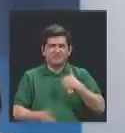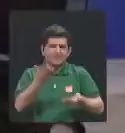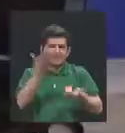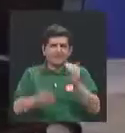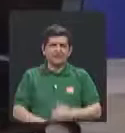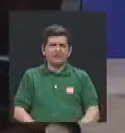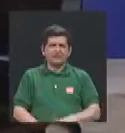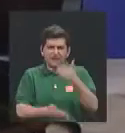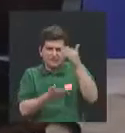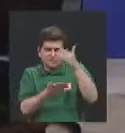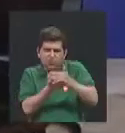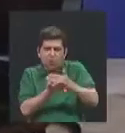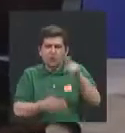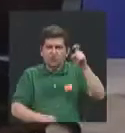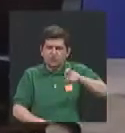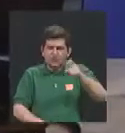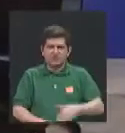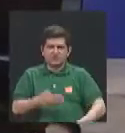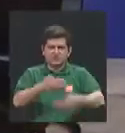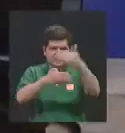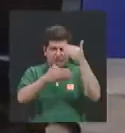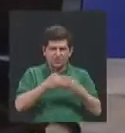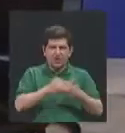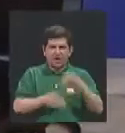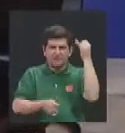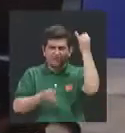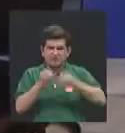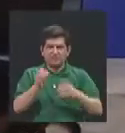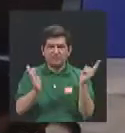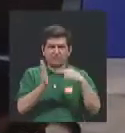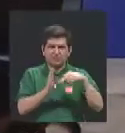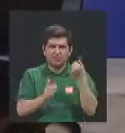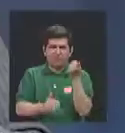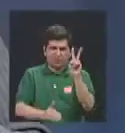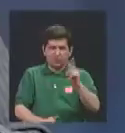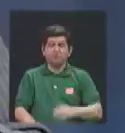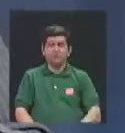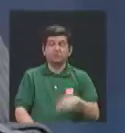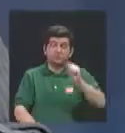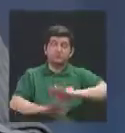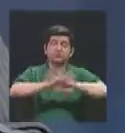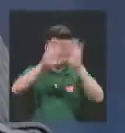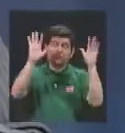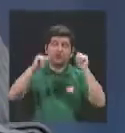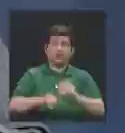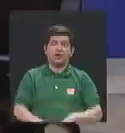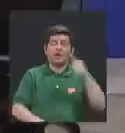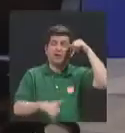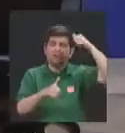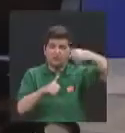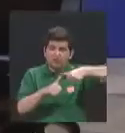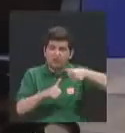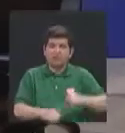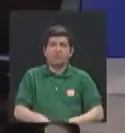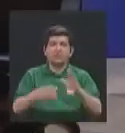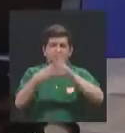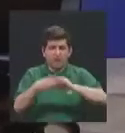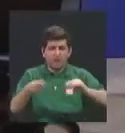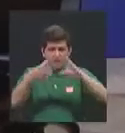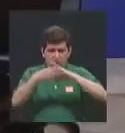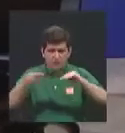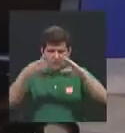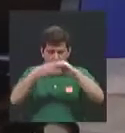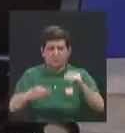como un corte necesario, sí, tenía que ser antes del final de 2012. Claro, porque hay que recordar o contar